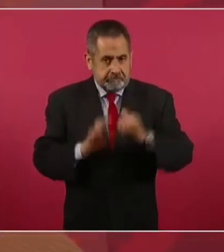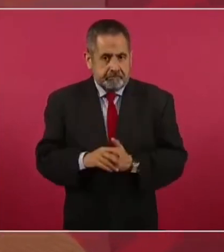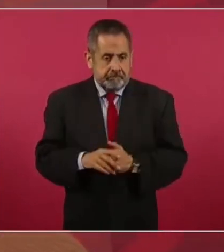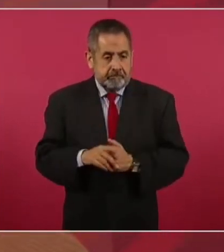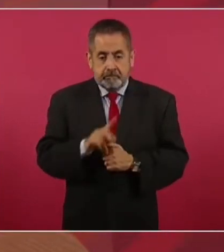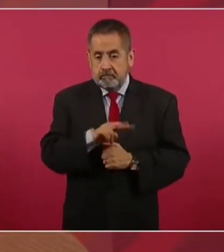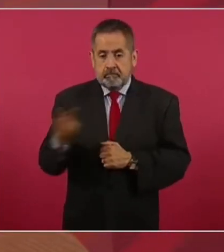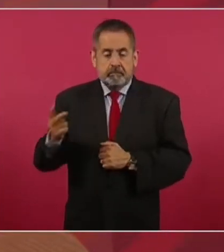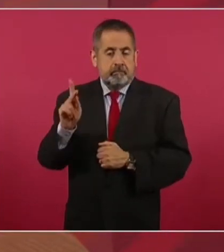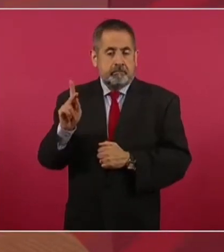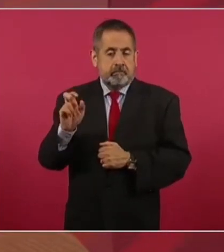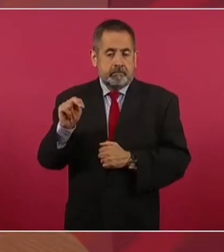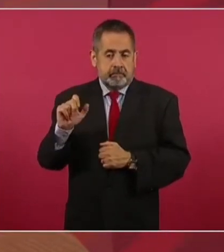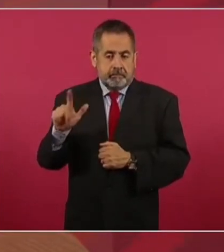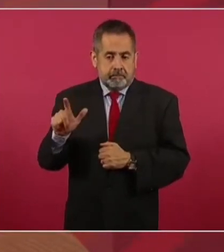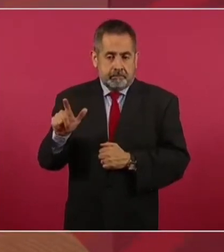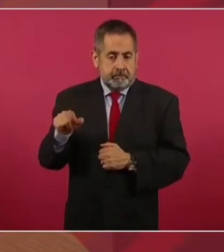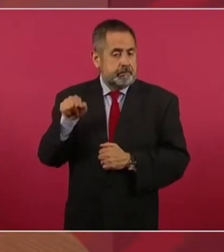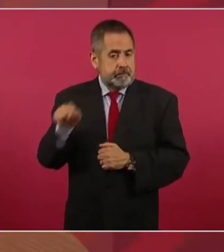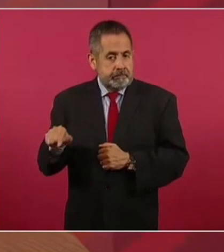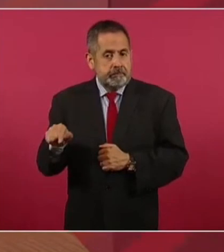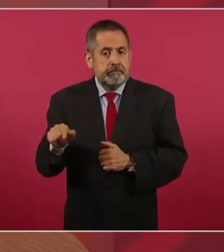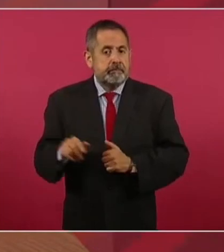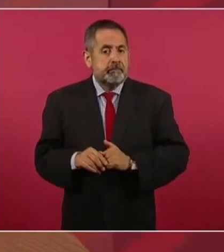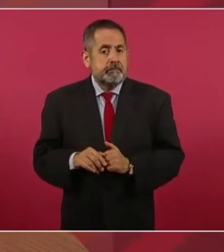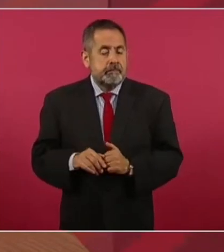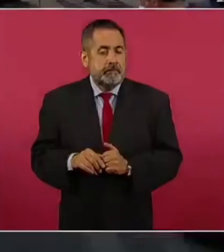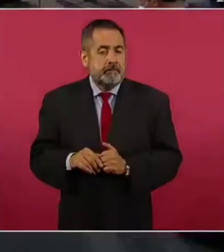Cuando es un asunto penal,